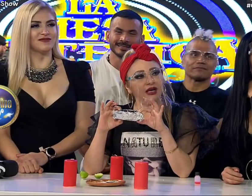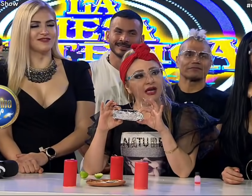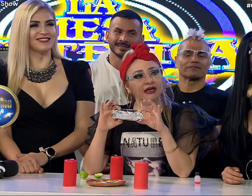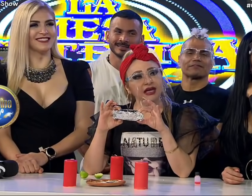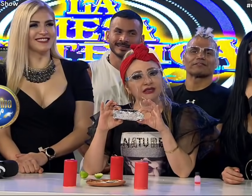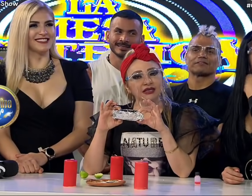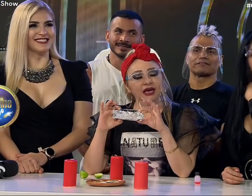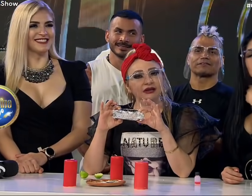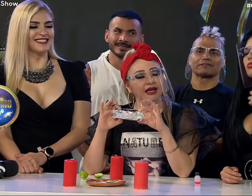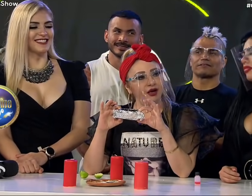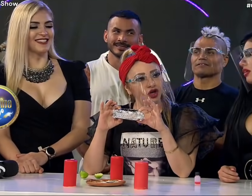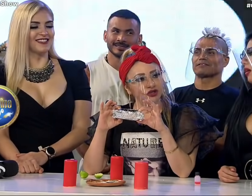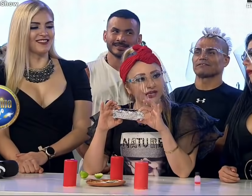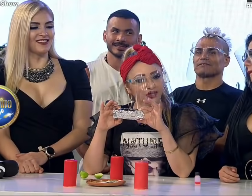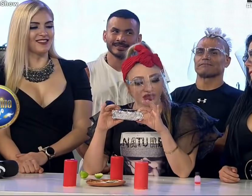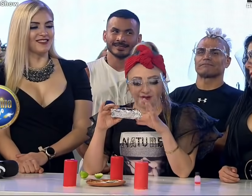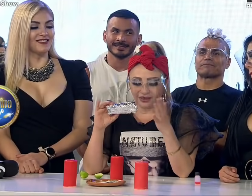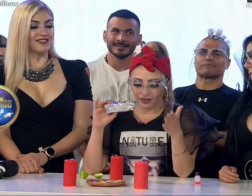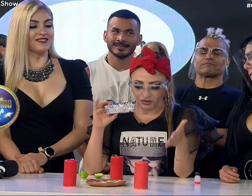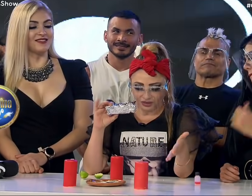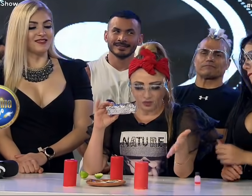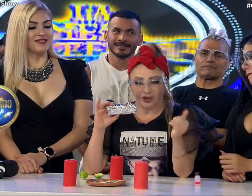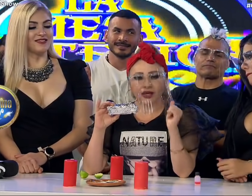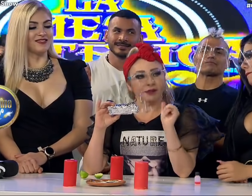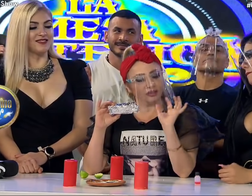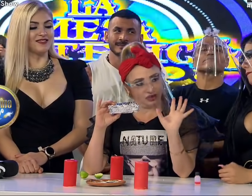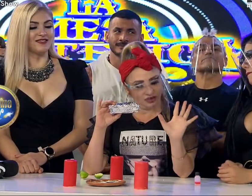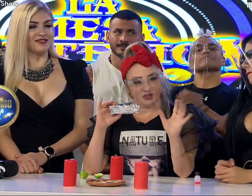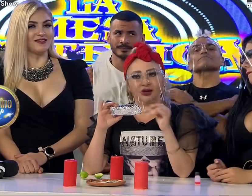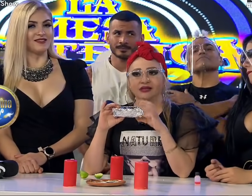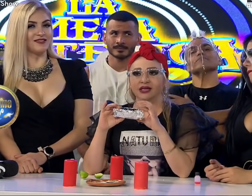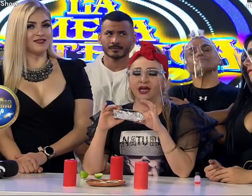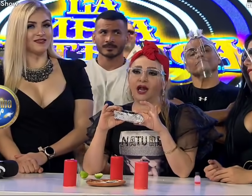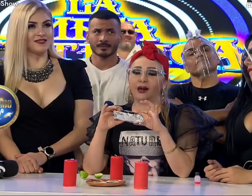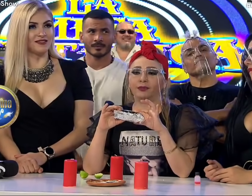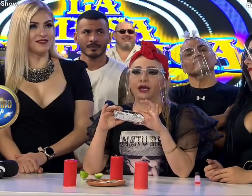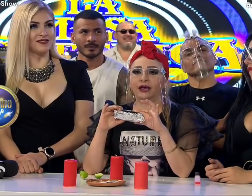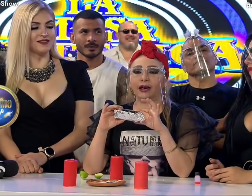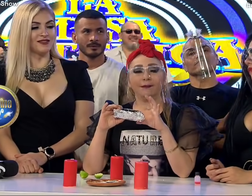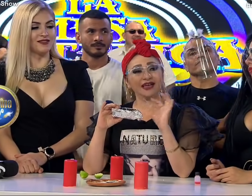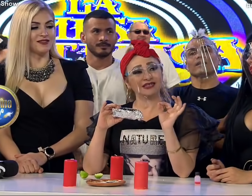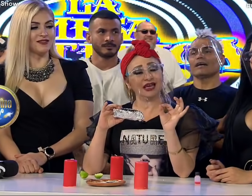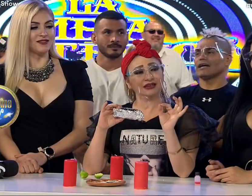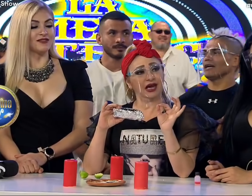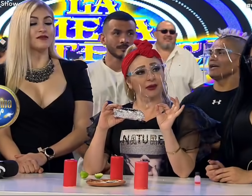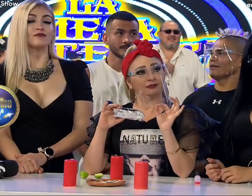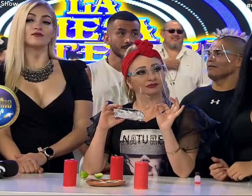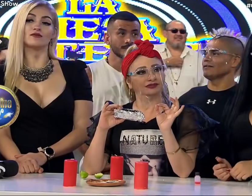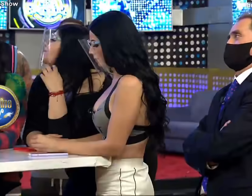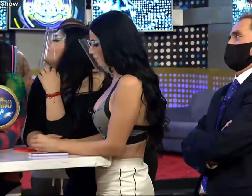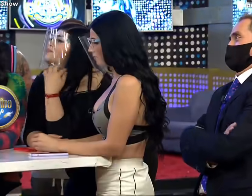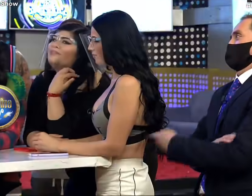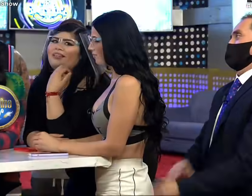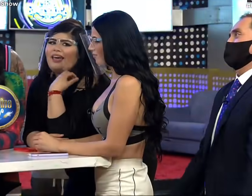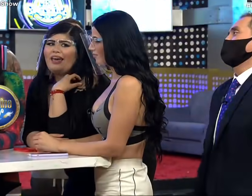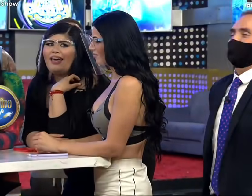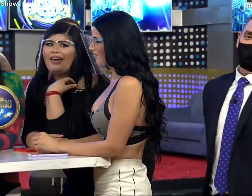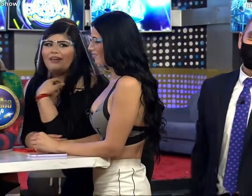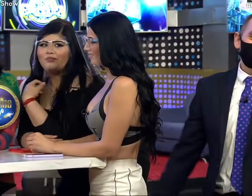una Porque horas? El 15 en el tarot, señor Chavana, que no lo tengo aquí, pero si no yo se lo enseñara, representa... ¿Y no dijo?